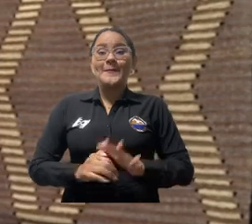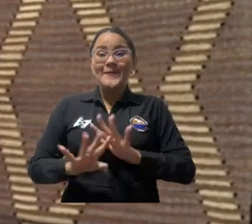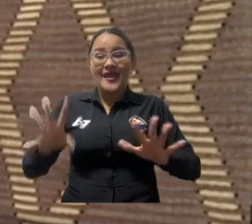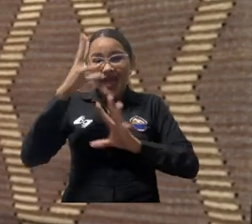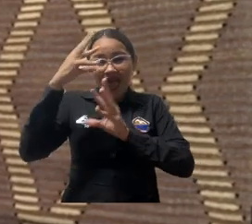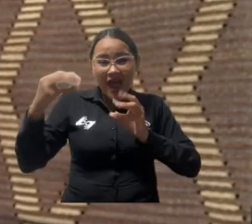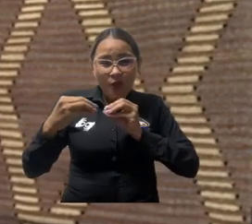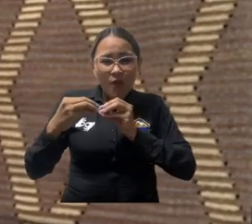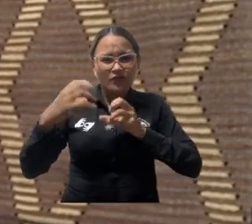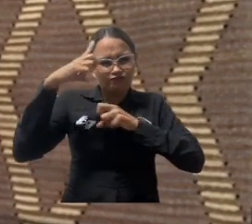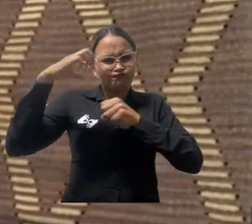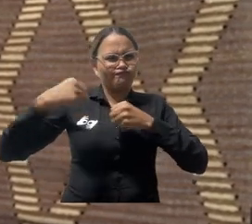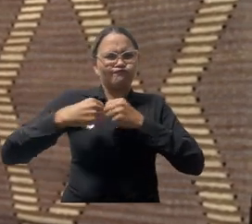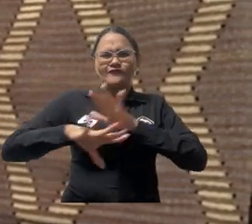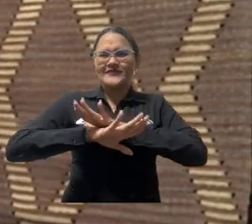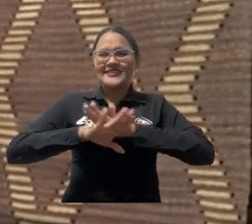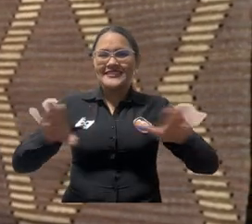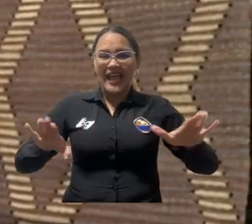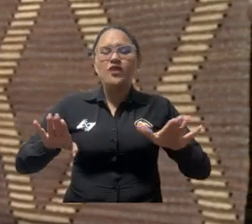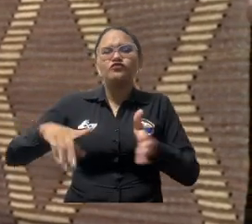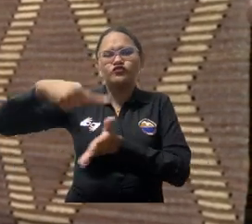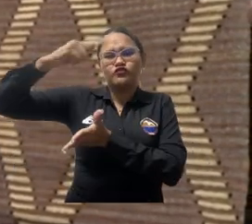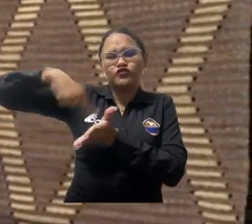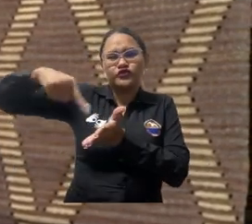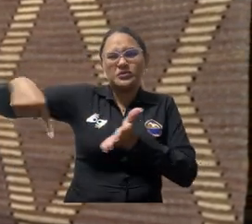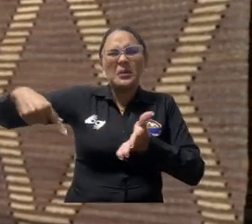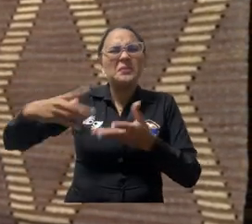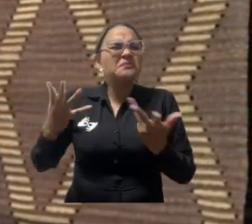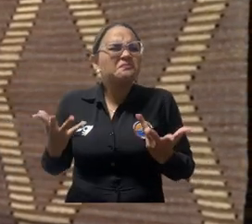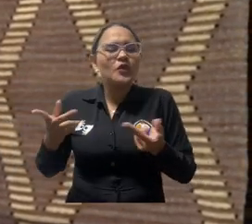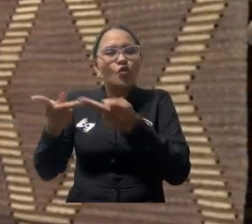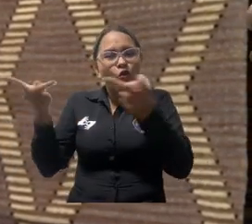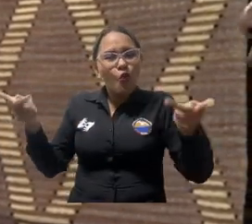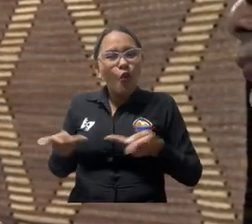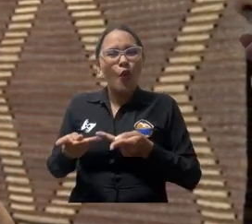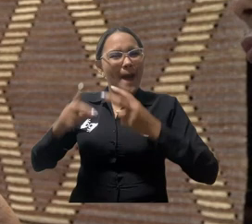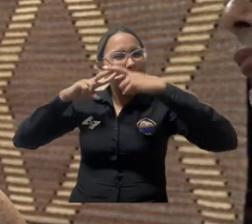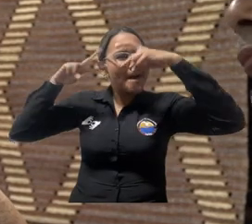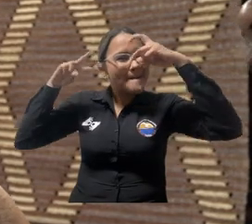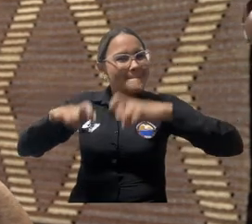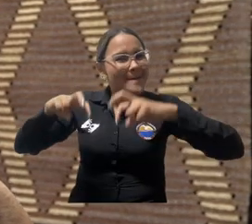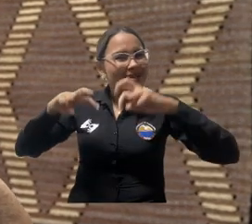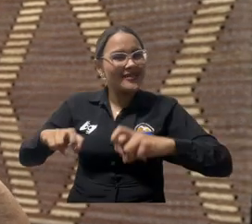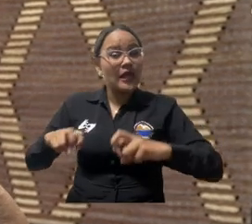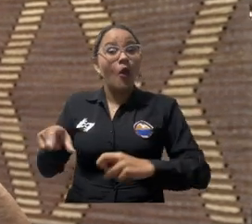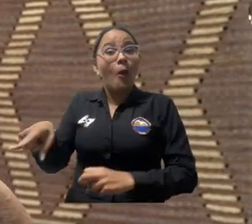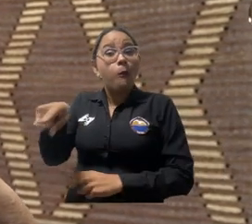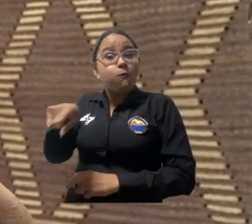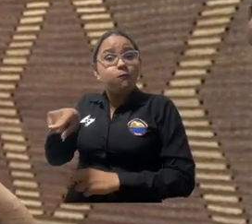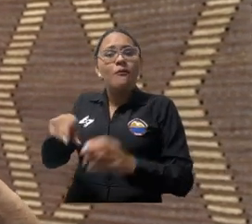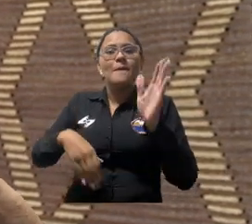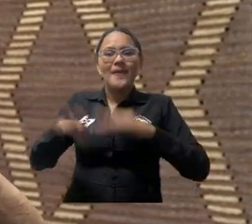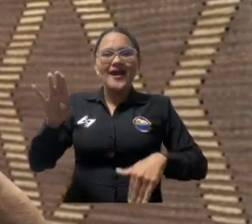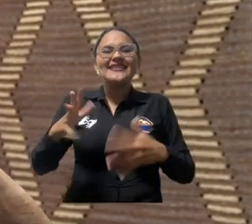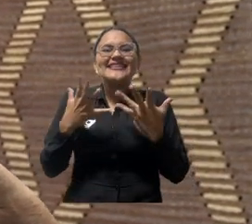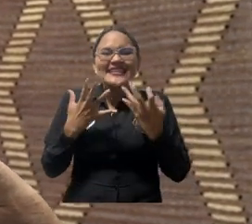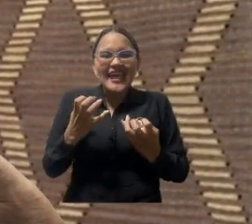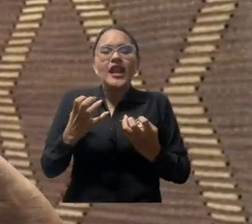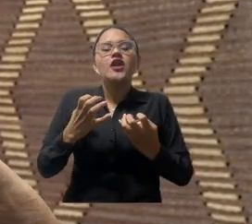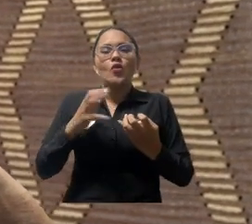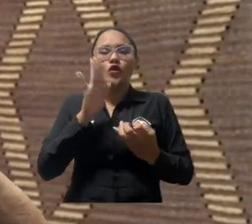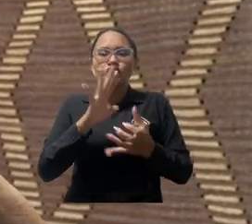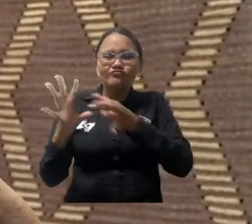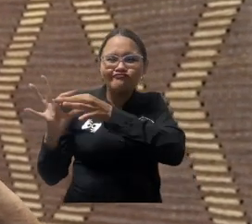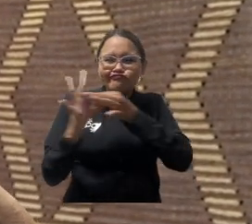Firmamos un convenio con la estación de investigación COIBA, que es un centro de investigación de referencia que quiere que con el liderazgo de Unimagdalena y